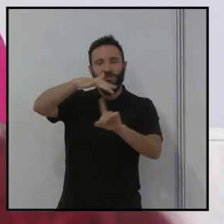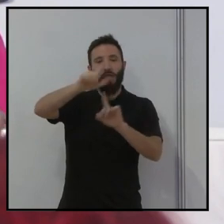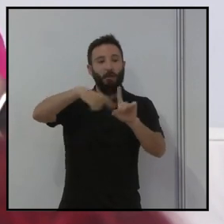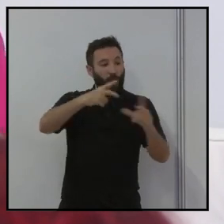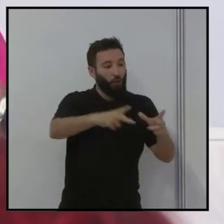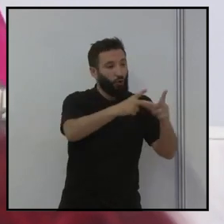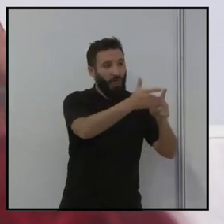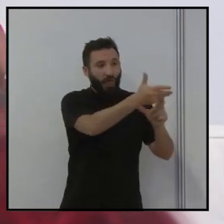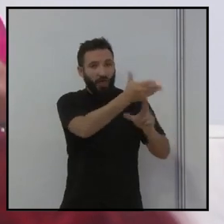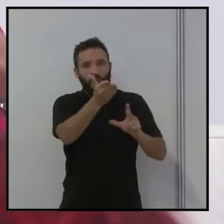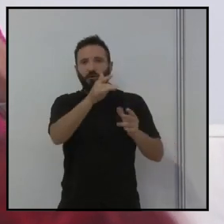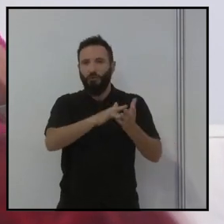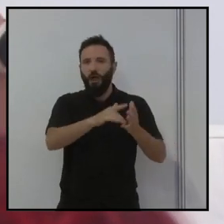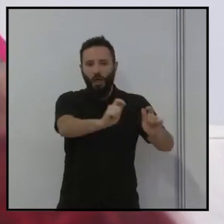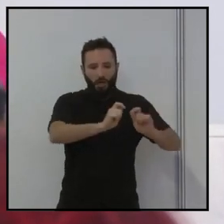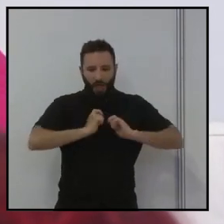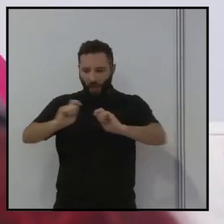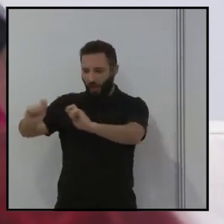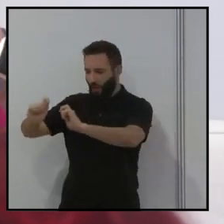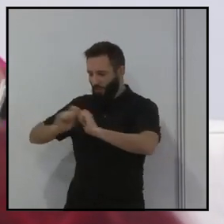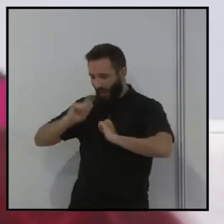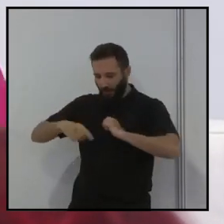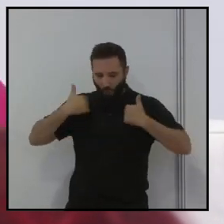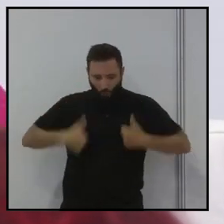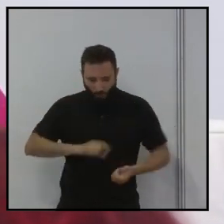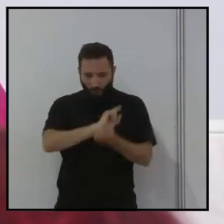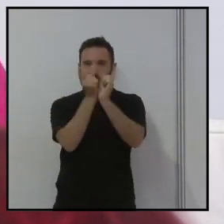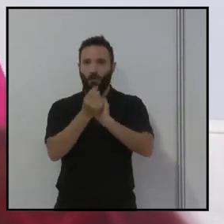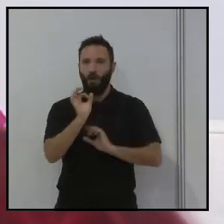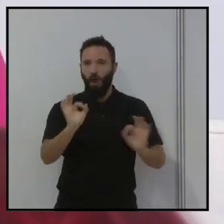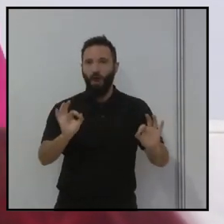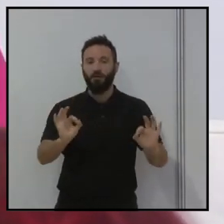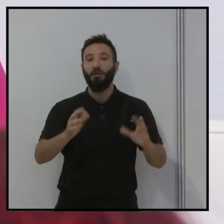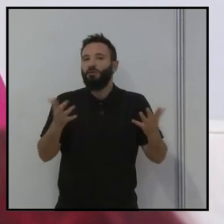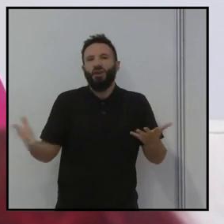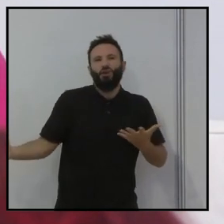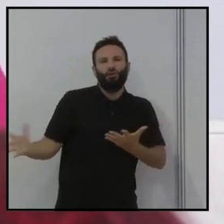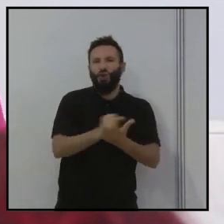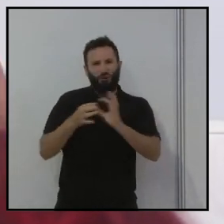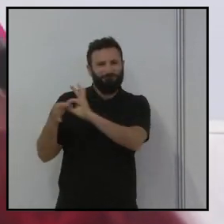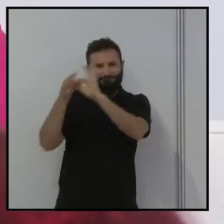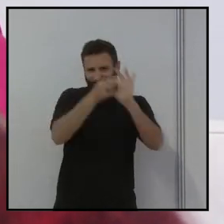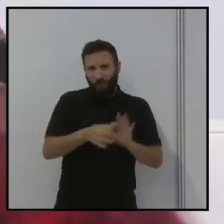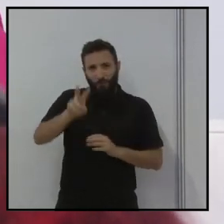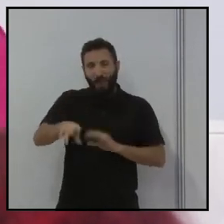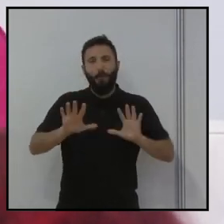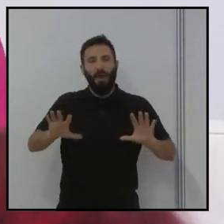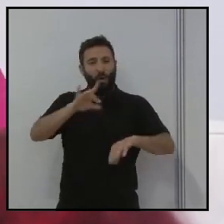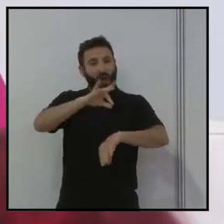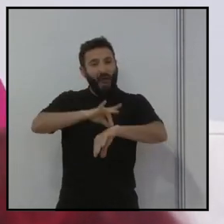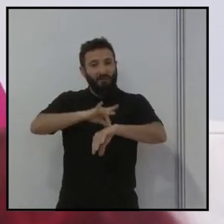social, por supuesto que desencadena también cambios físicos. O sea, que todo está relacionado, pero es una enfermedad